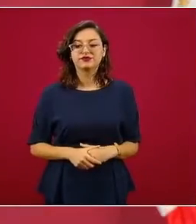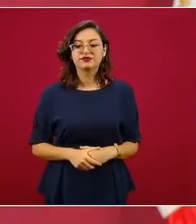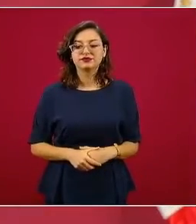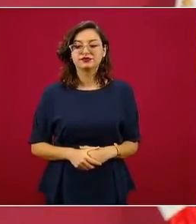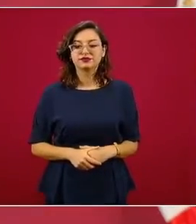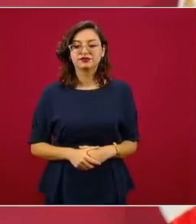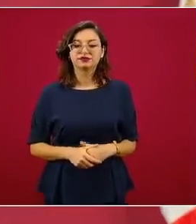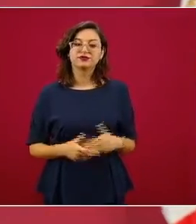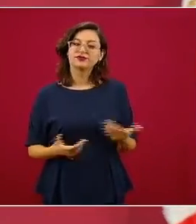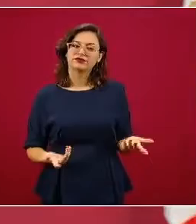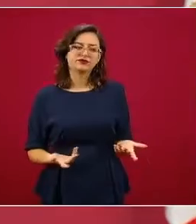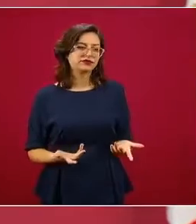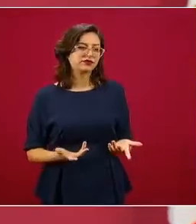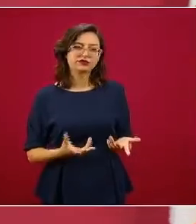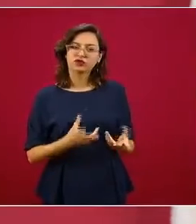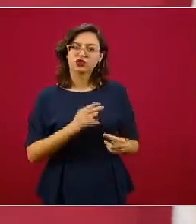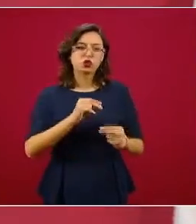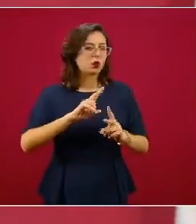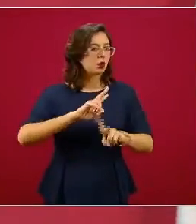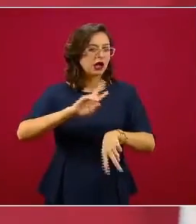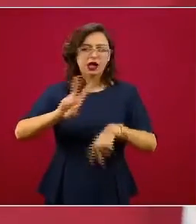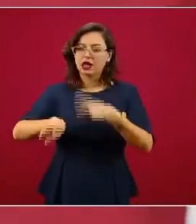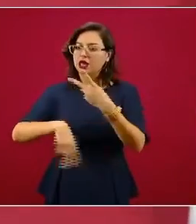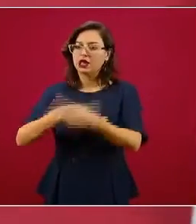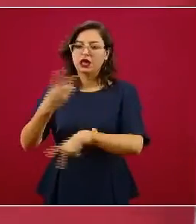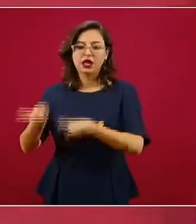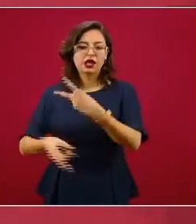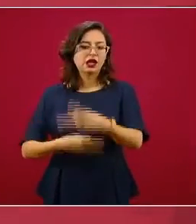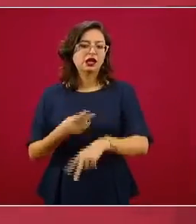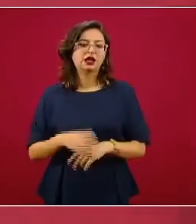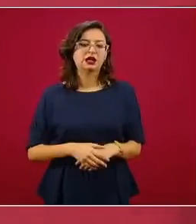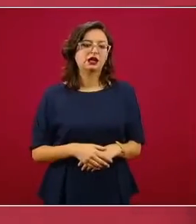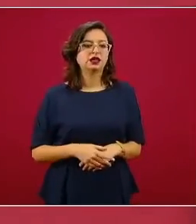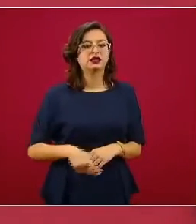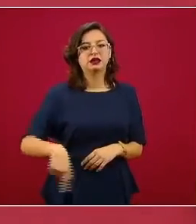que no vayan a ir